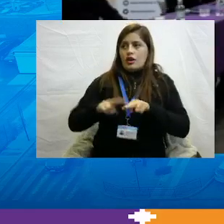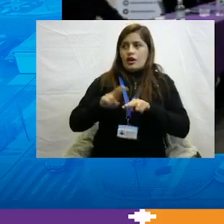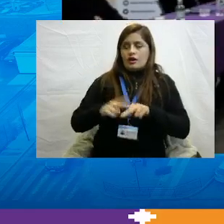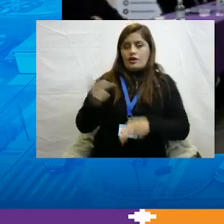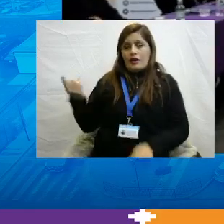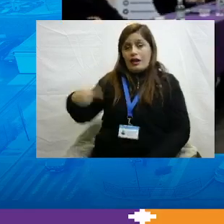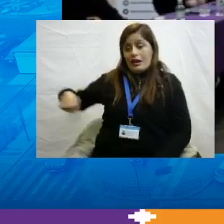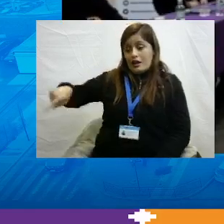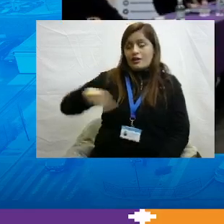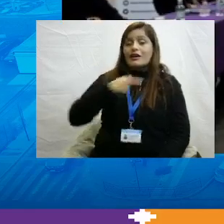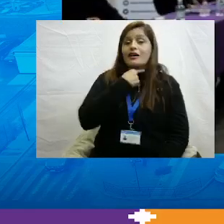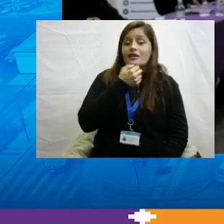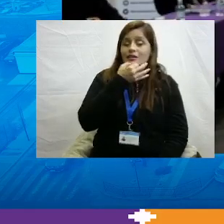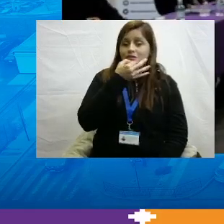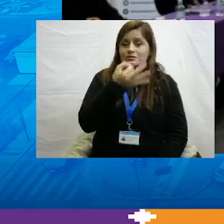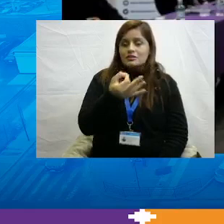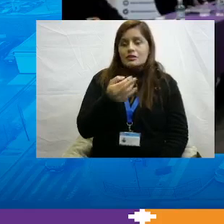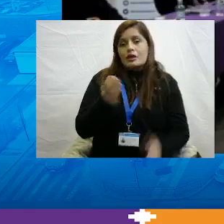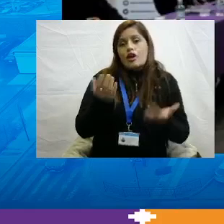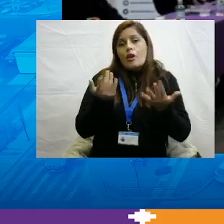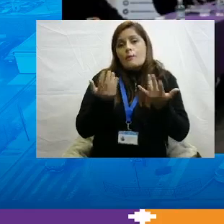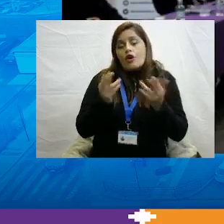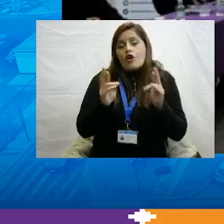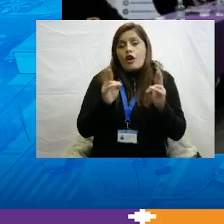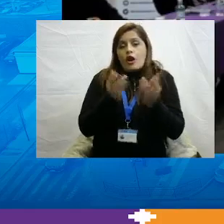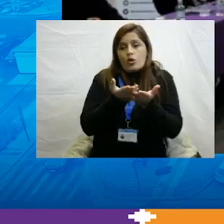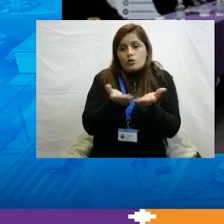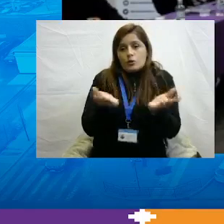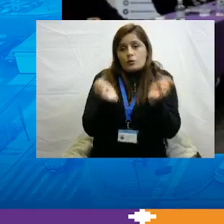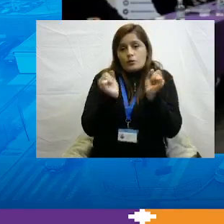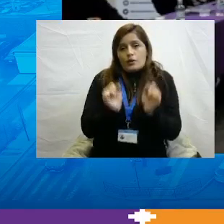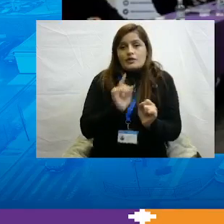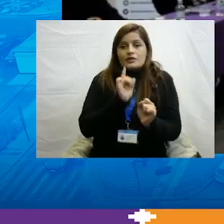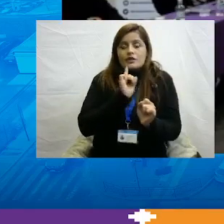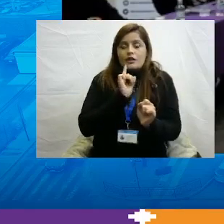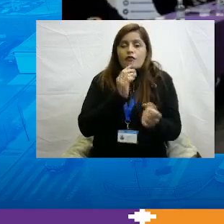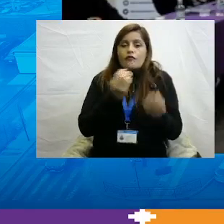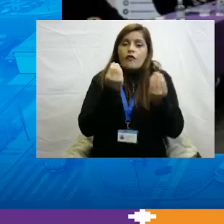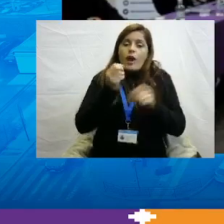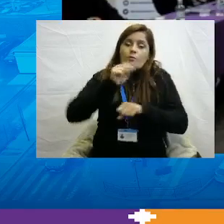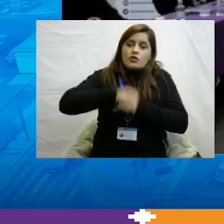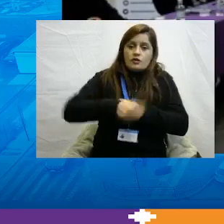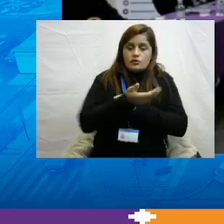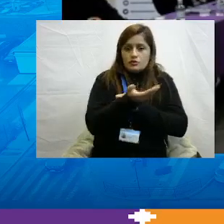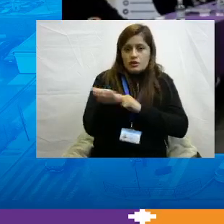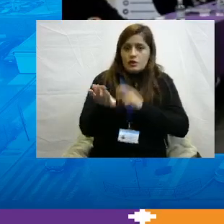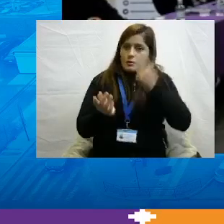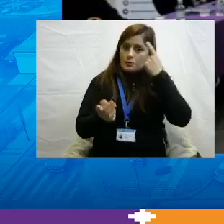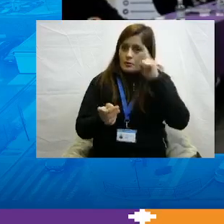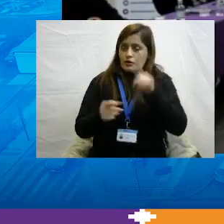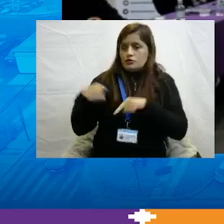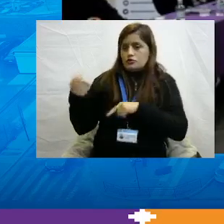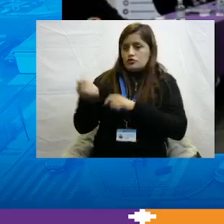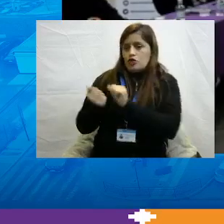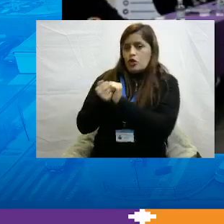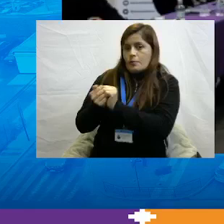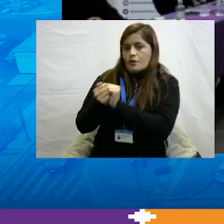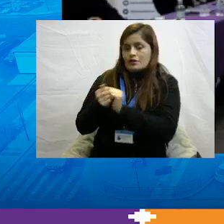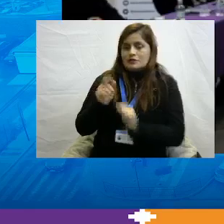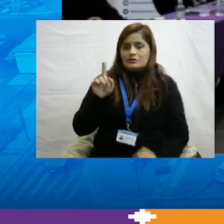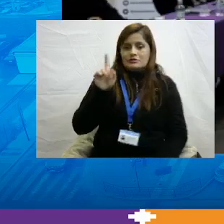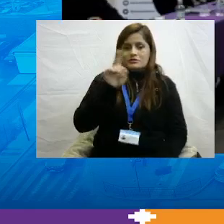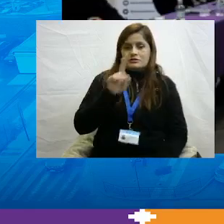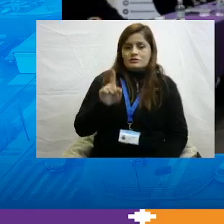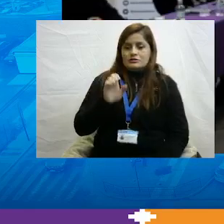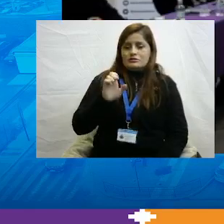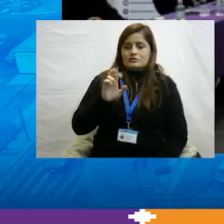decir y espero que ustedes tener una buena acogida de ustedes para nuestro colega don Sergio Catalán,